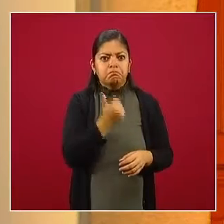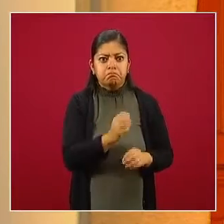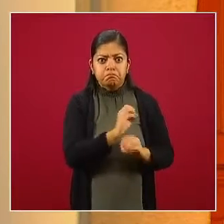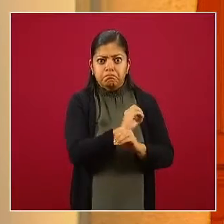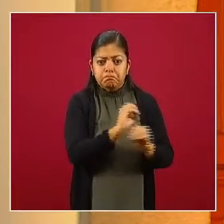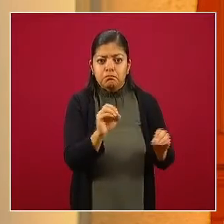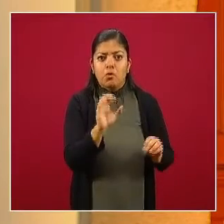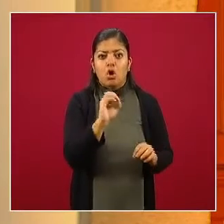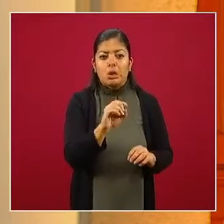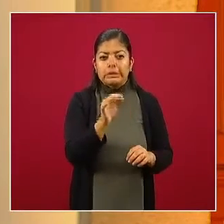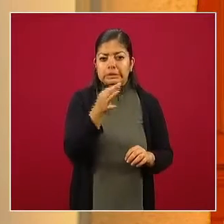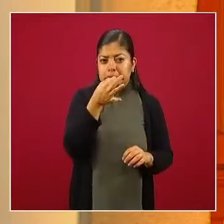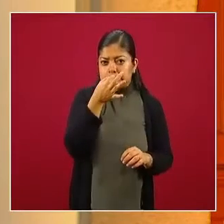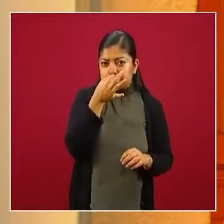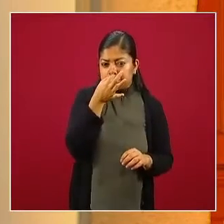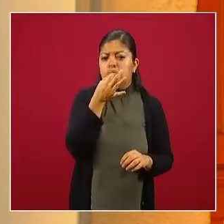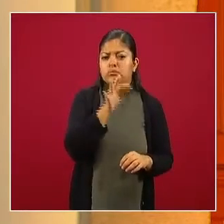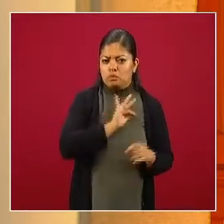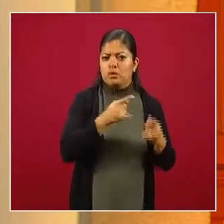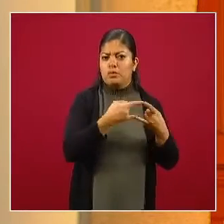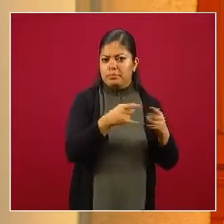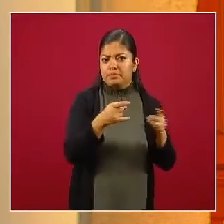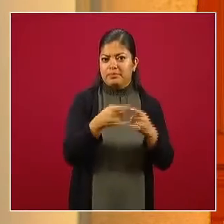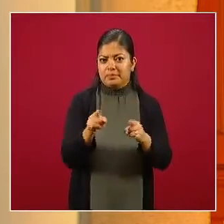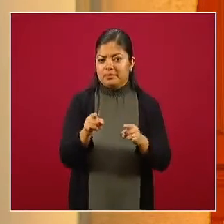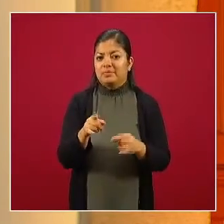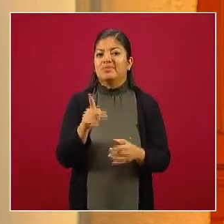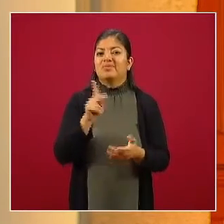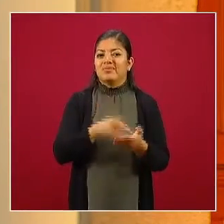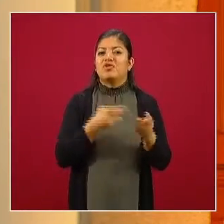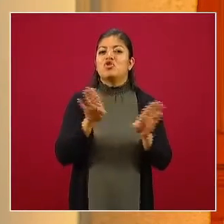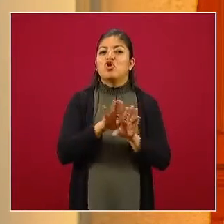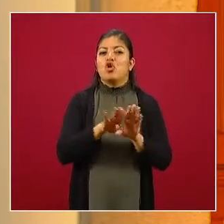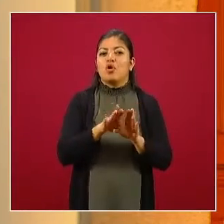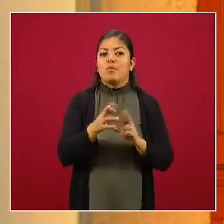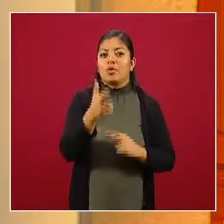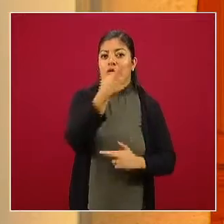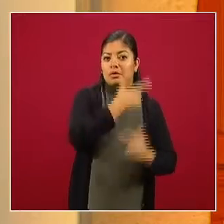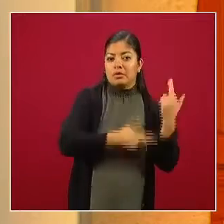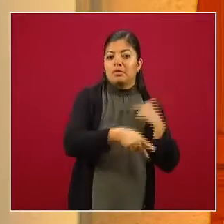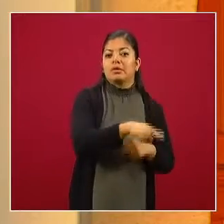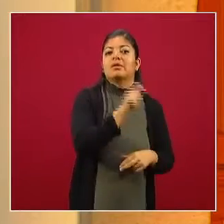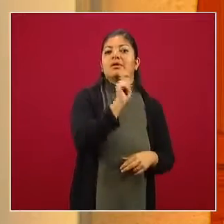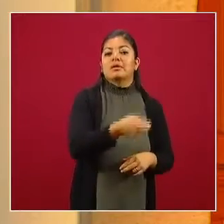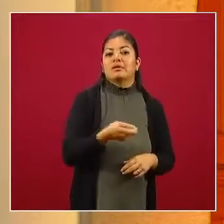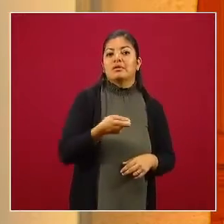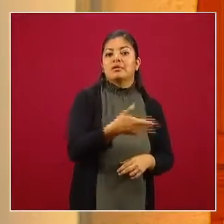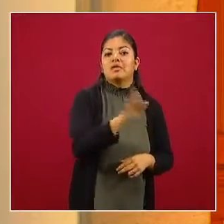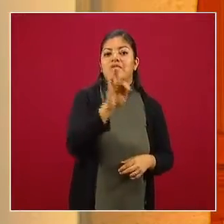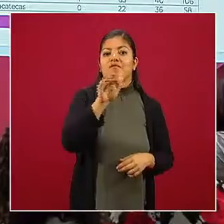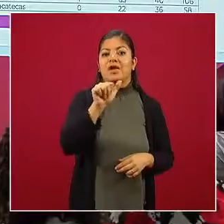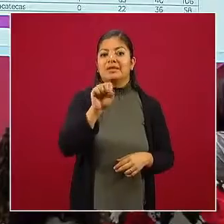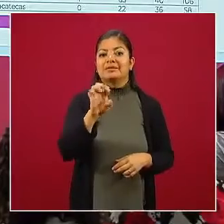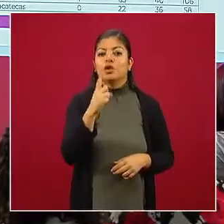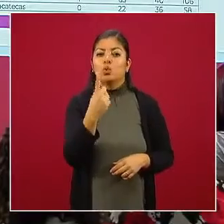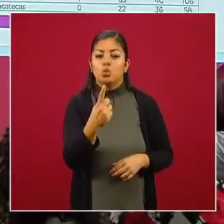decir, como que regresamos a visualizarlos en etapa 1, en fase 1, en el escenario